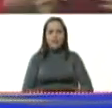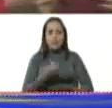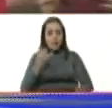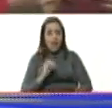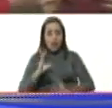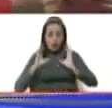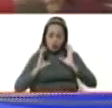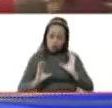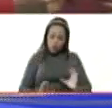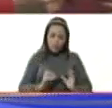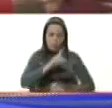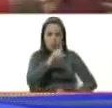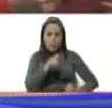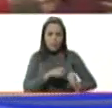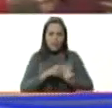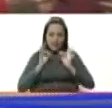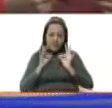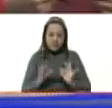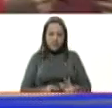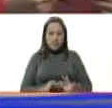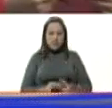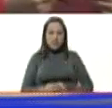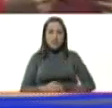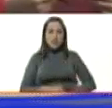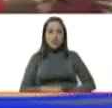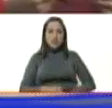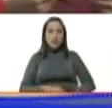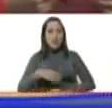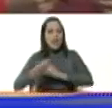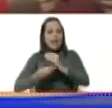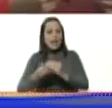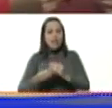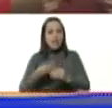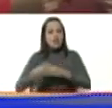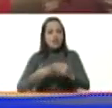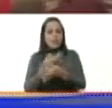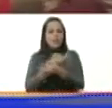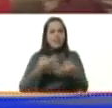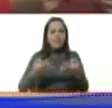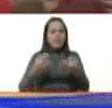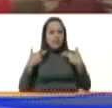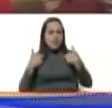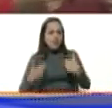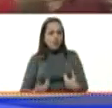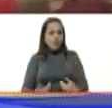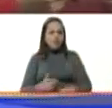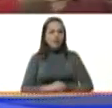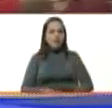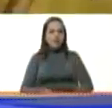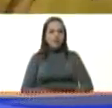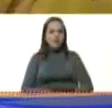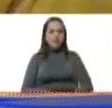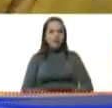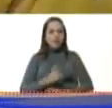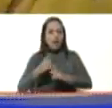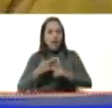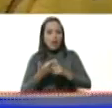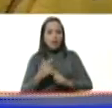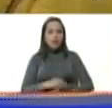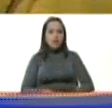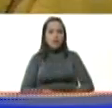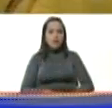condición completa, física, de esta creación mágica, perfecta, que es el ser humano. Así que, como hubo